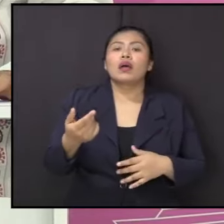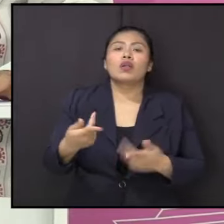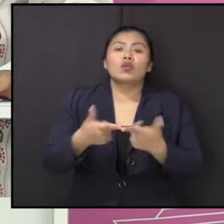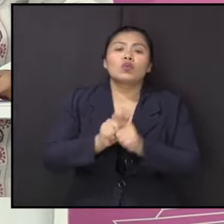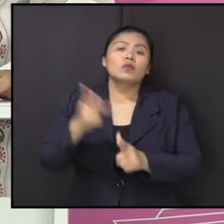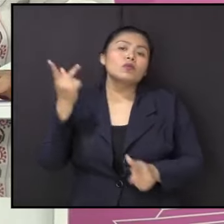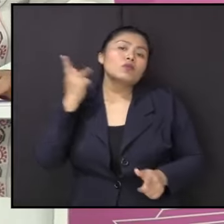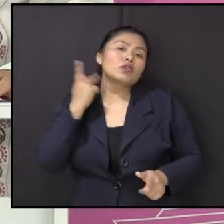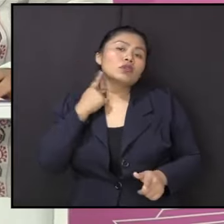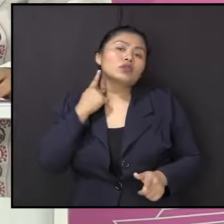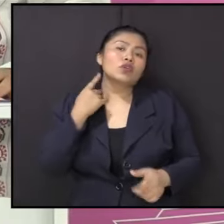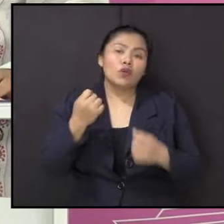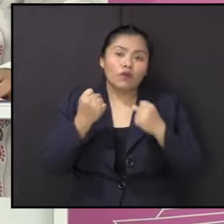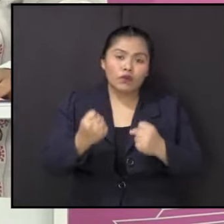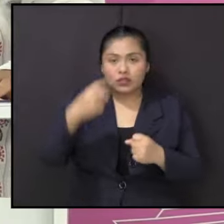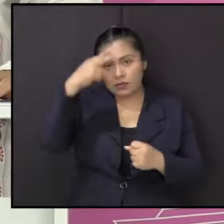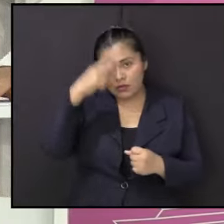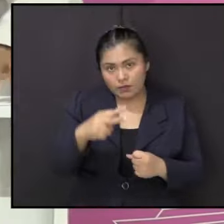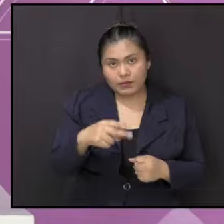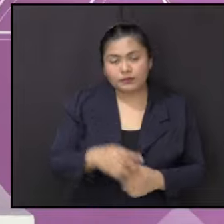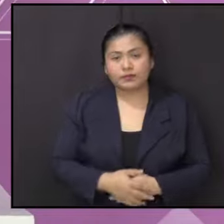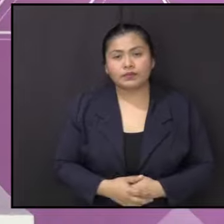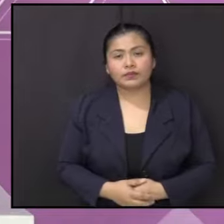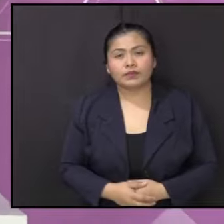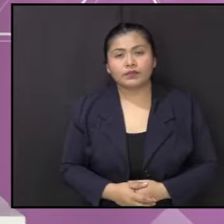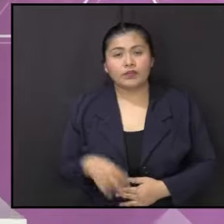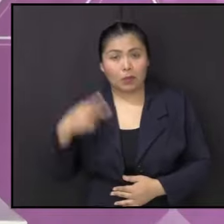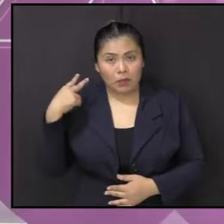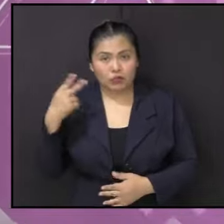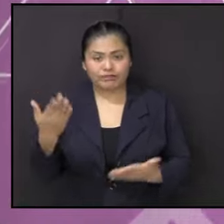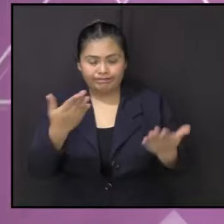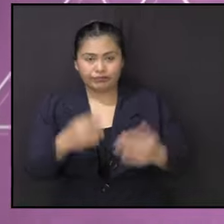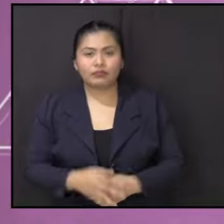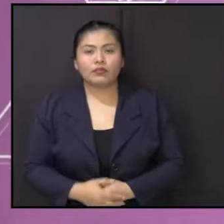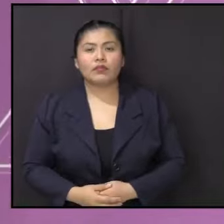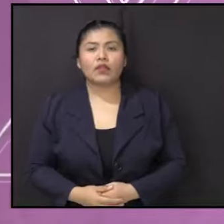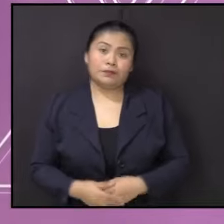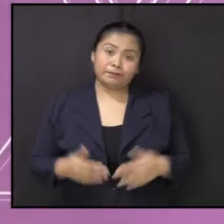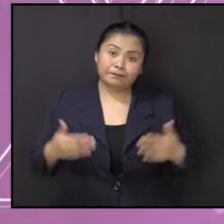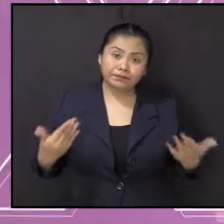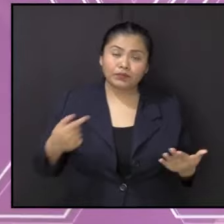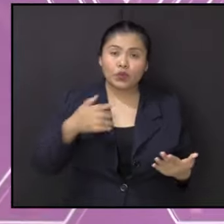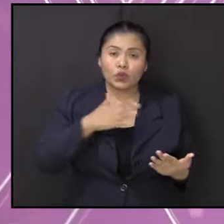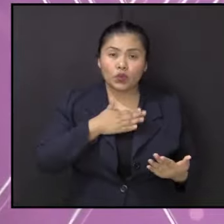Veracruz sobre el tema del emprendimiento. Adelante, candidata. Bueno, en cuanto al emprendimiento, yo